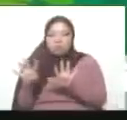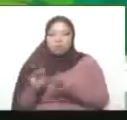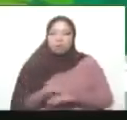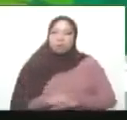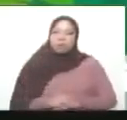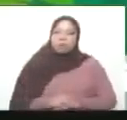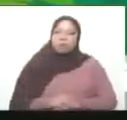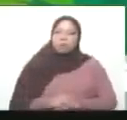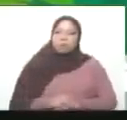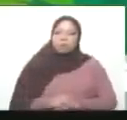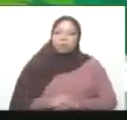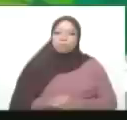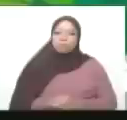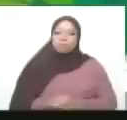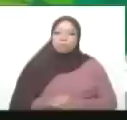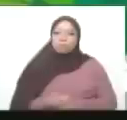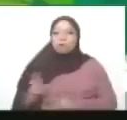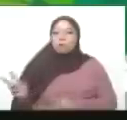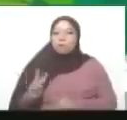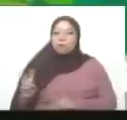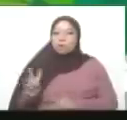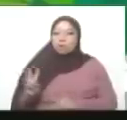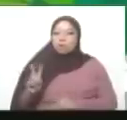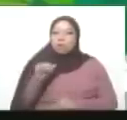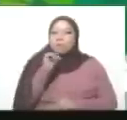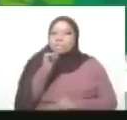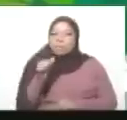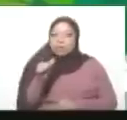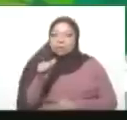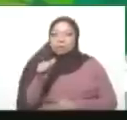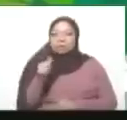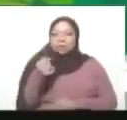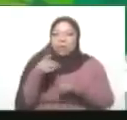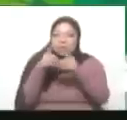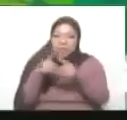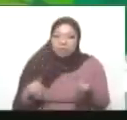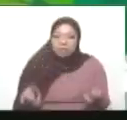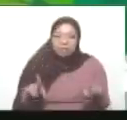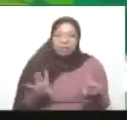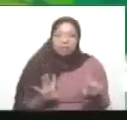Venezuela estaba destrozada debilitada dividida